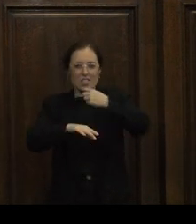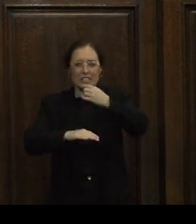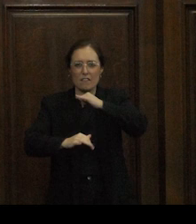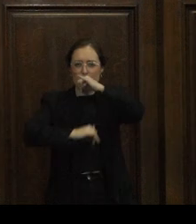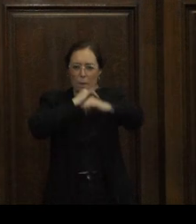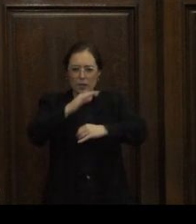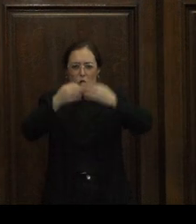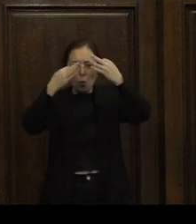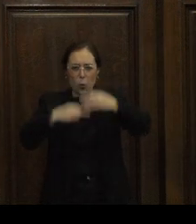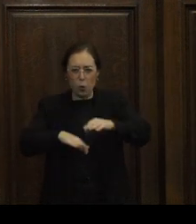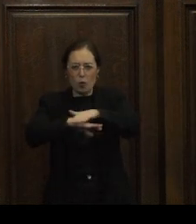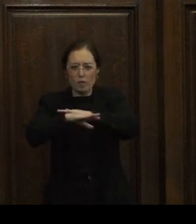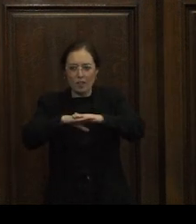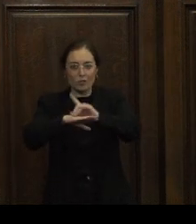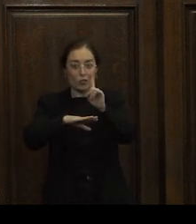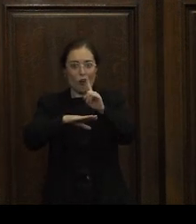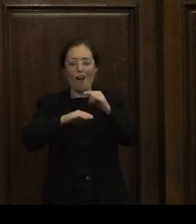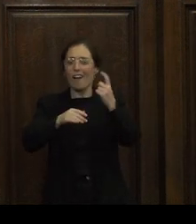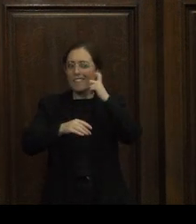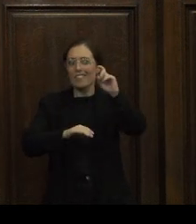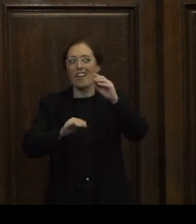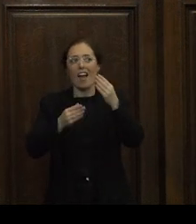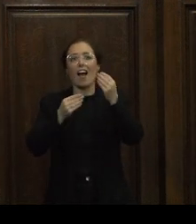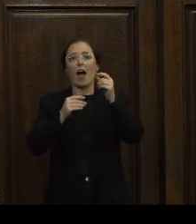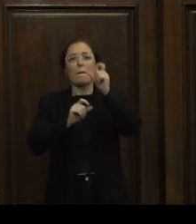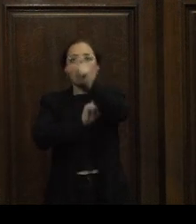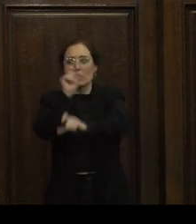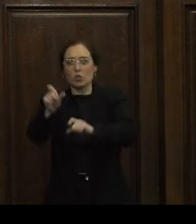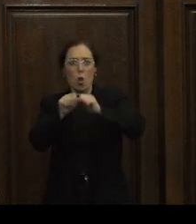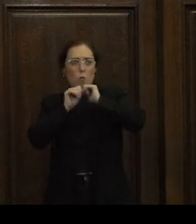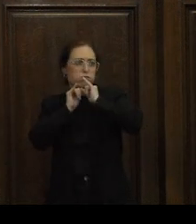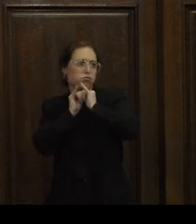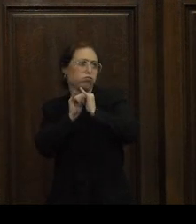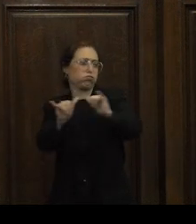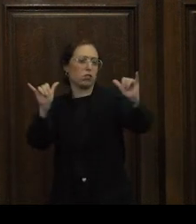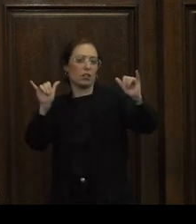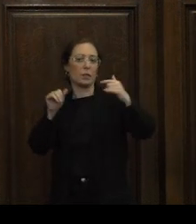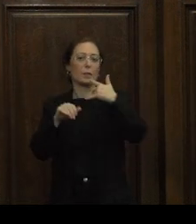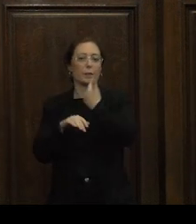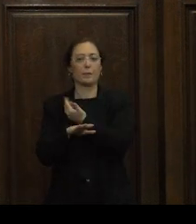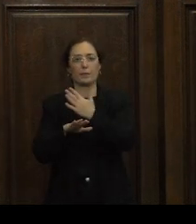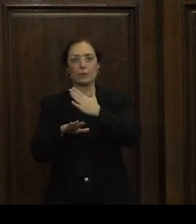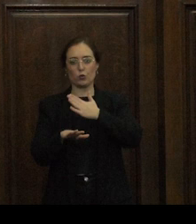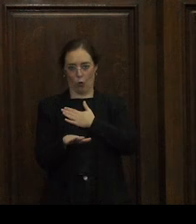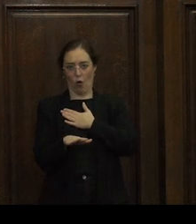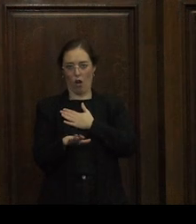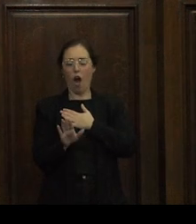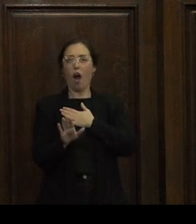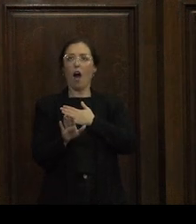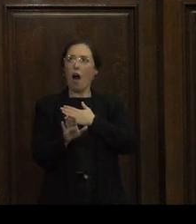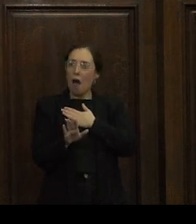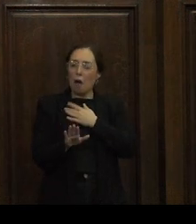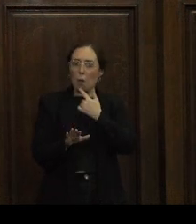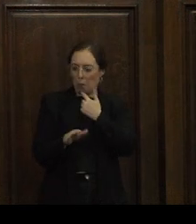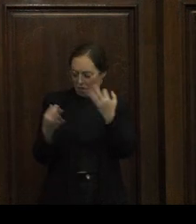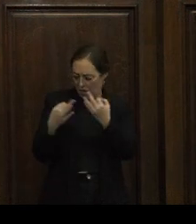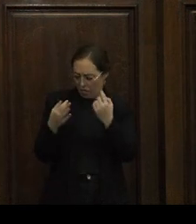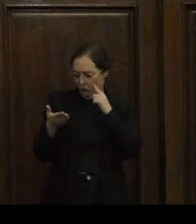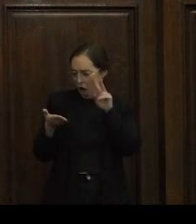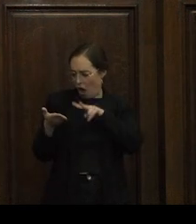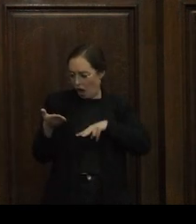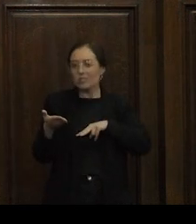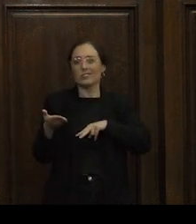¿no?, de ese mensaje, sino el efecto que causa en el receptor. O sea, si yo compré la noticia o la Coca-Cola o lo que